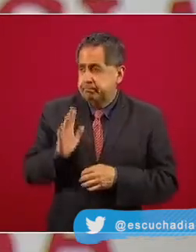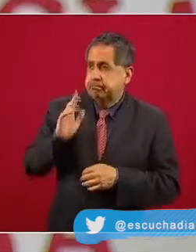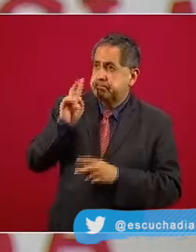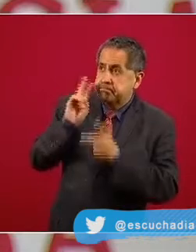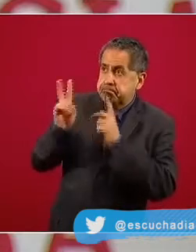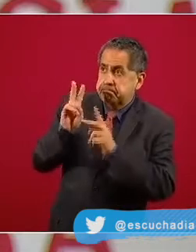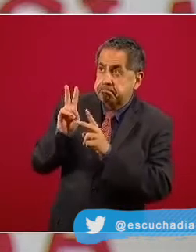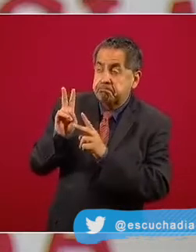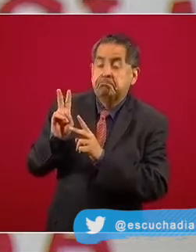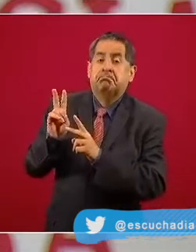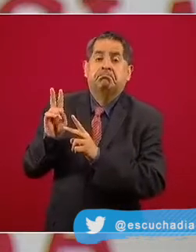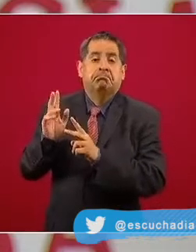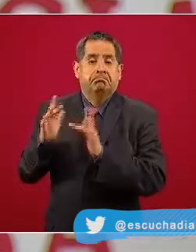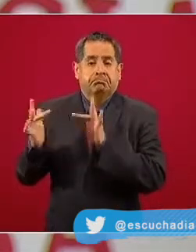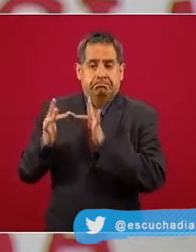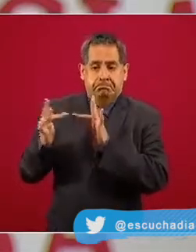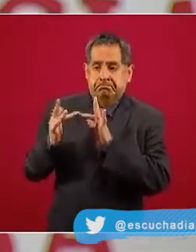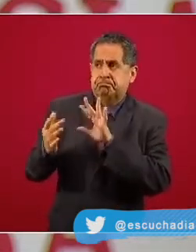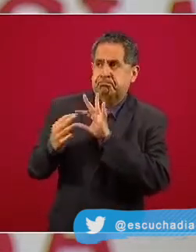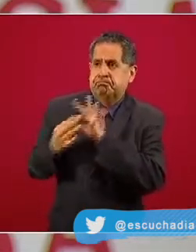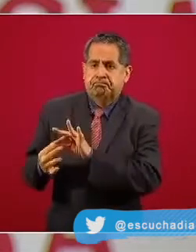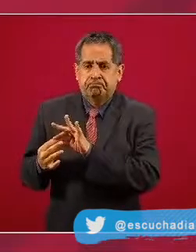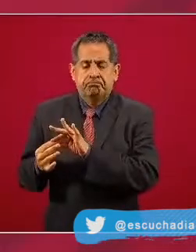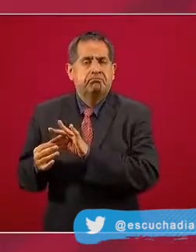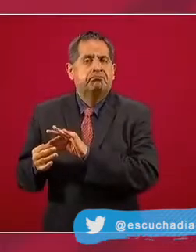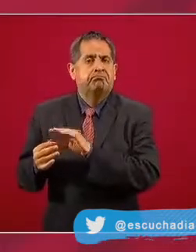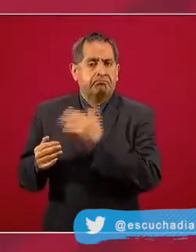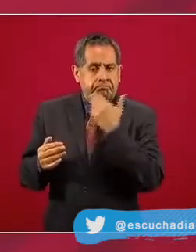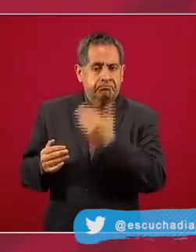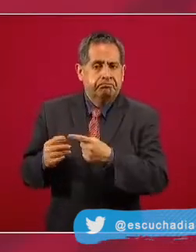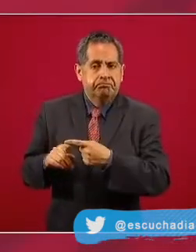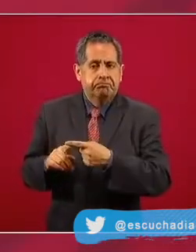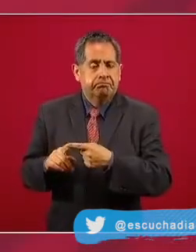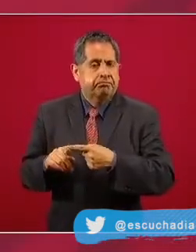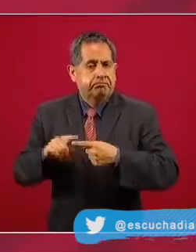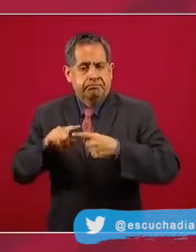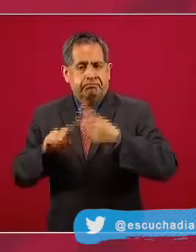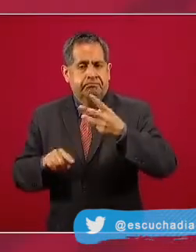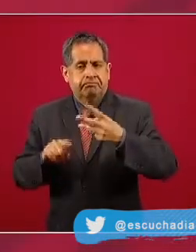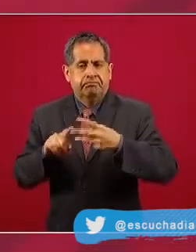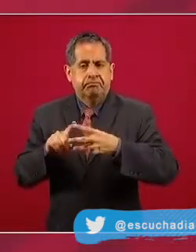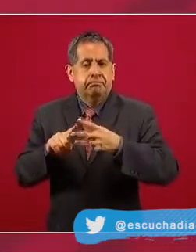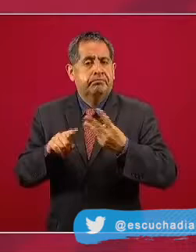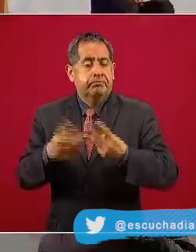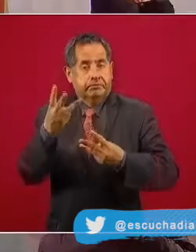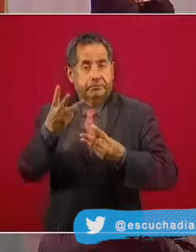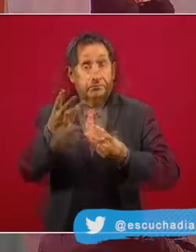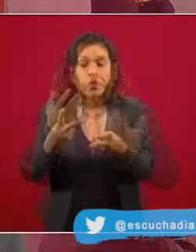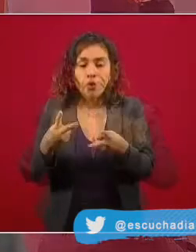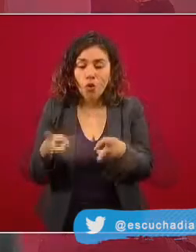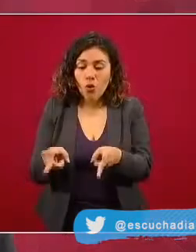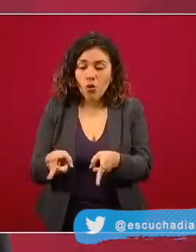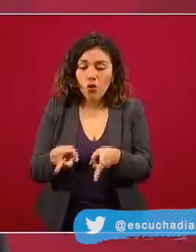y el combate a la corrupción, privilegiando siempre lo más importante, que es la salud del pueblo de México.